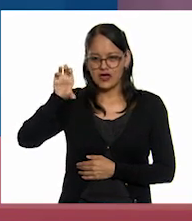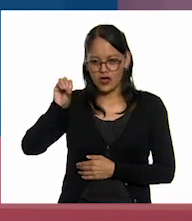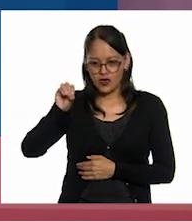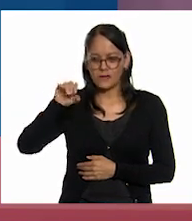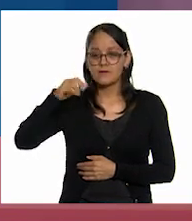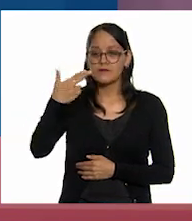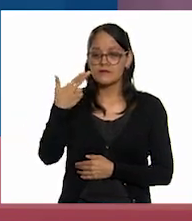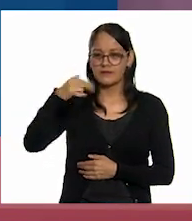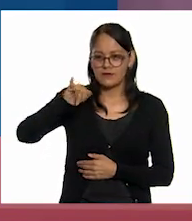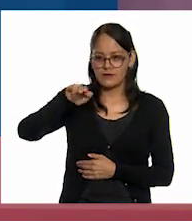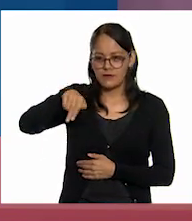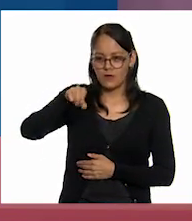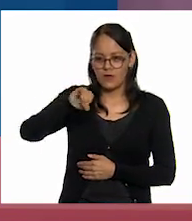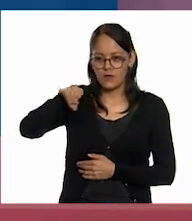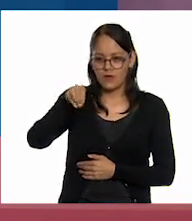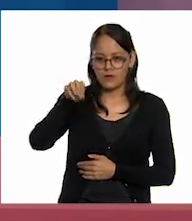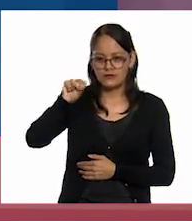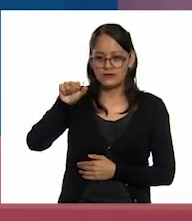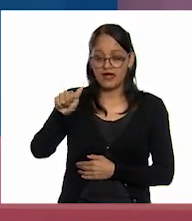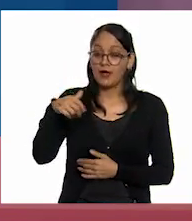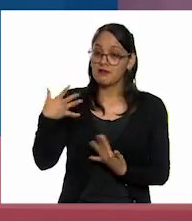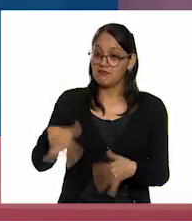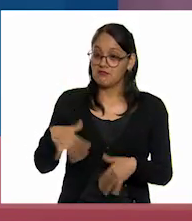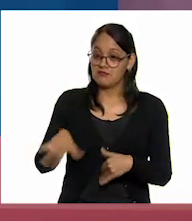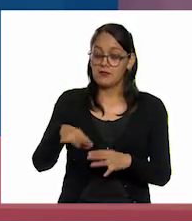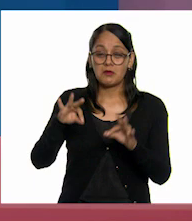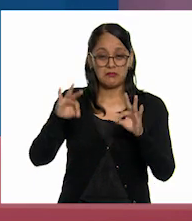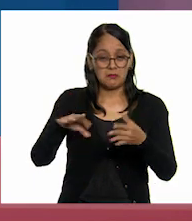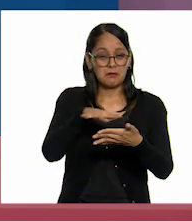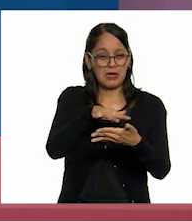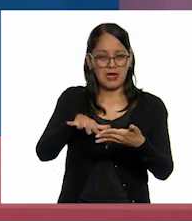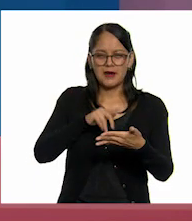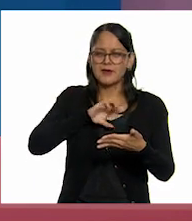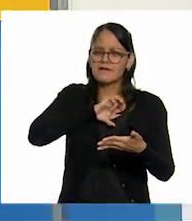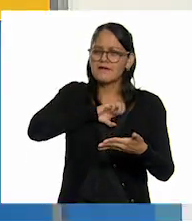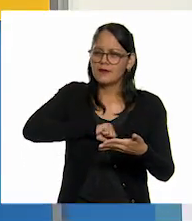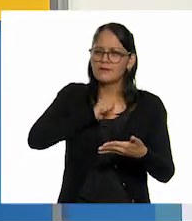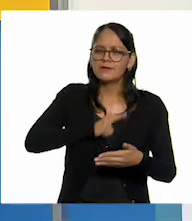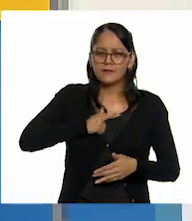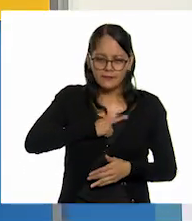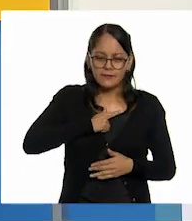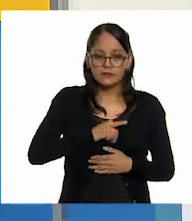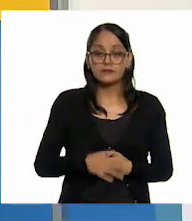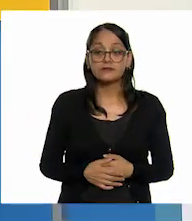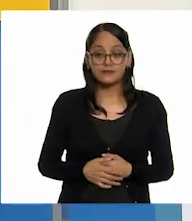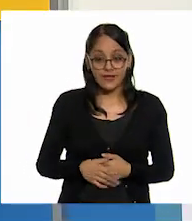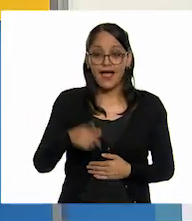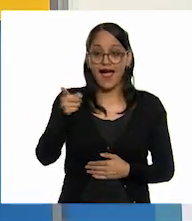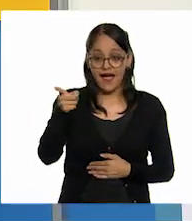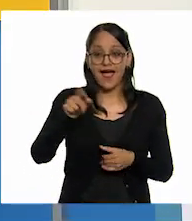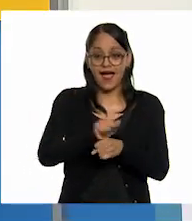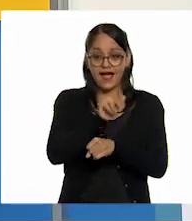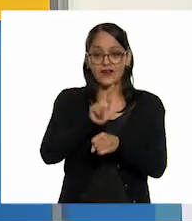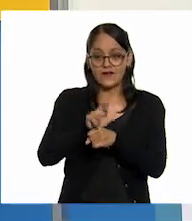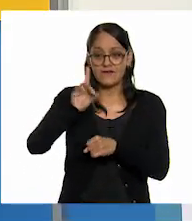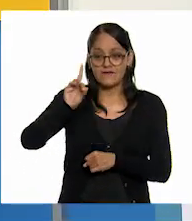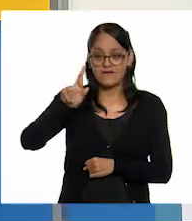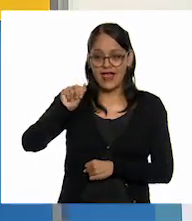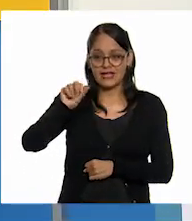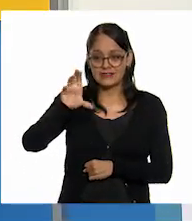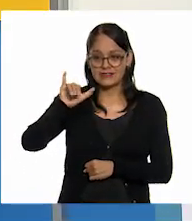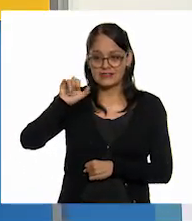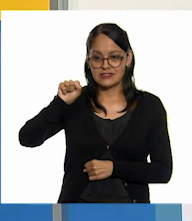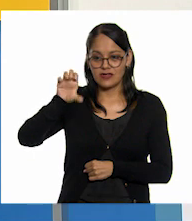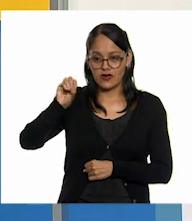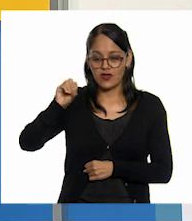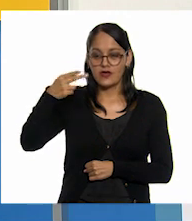y están muy buenos. Me encantan sus historias. Pues Francisco Hinojosa es un escritor que se